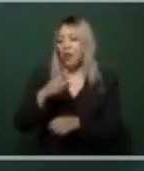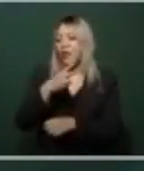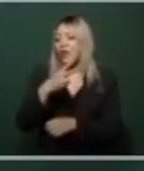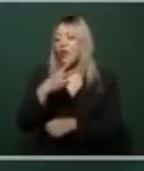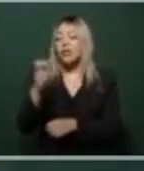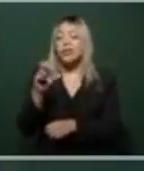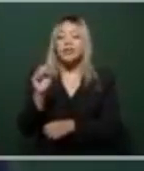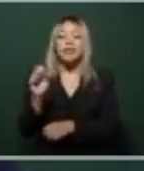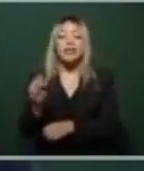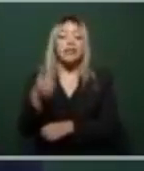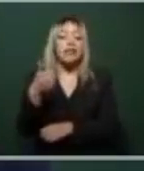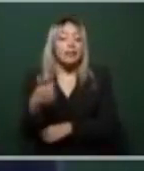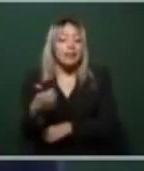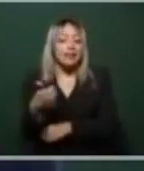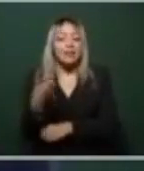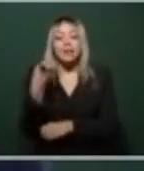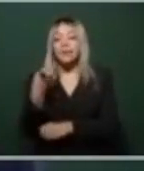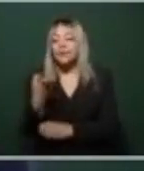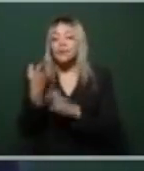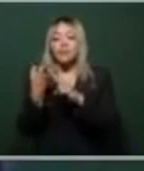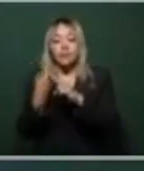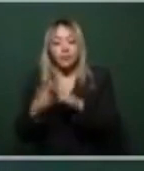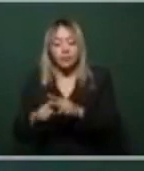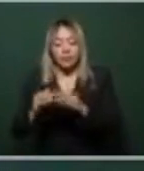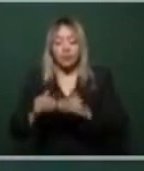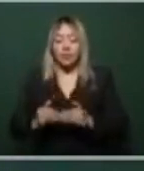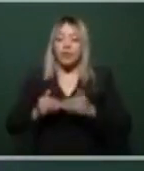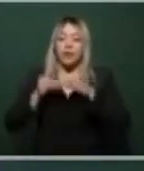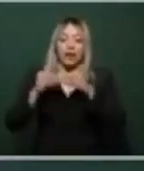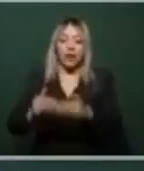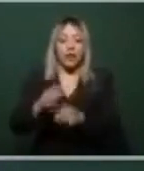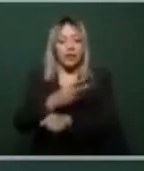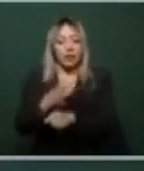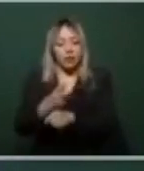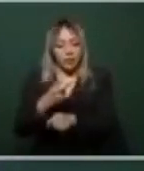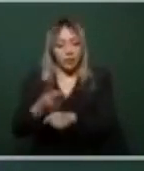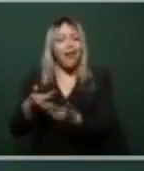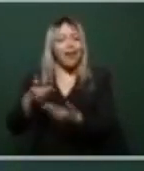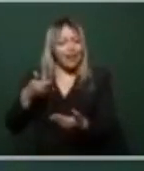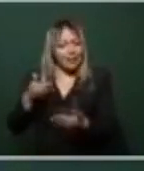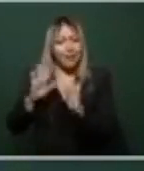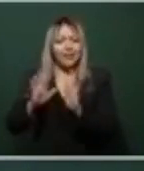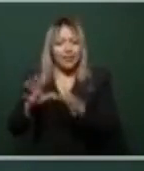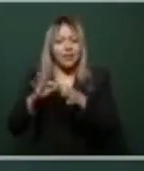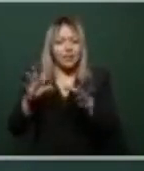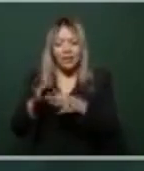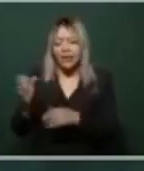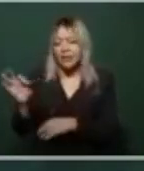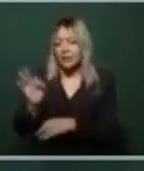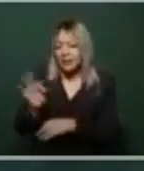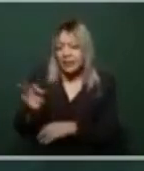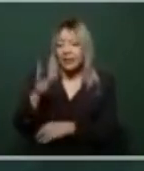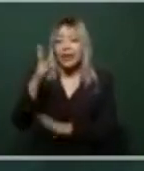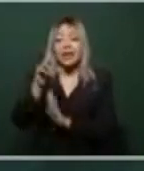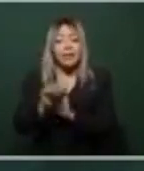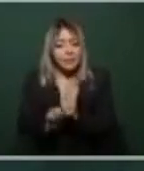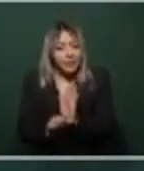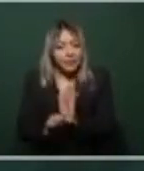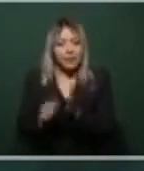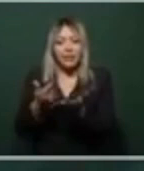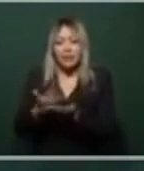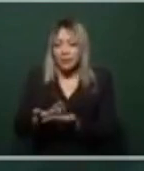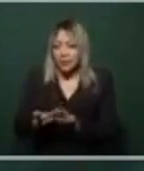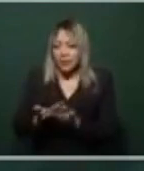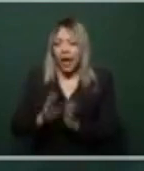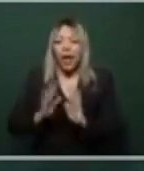266. Entonces, iniciando la segunda etapa, ya les dije, más tardar 3 meses, ya se tiene